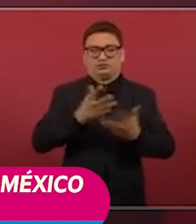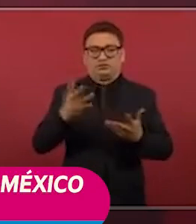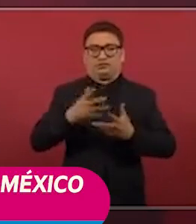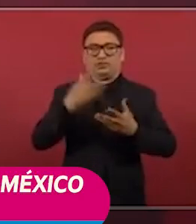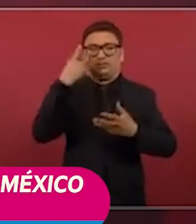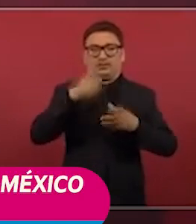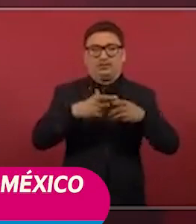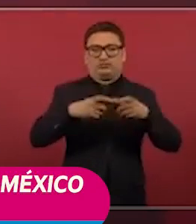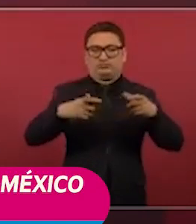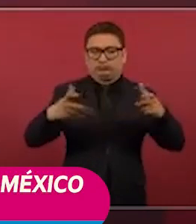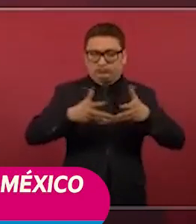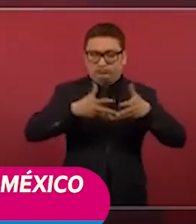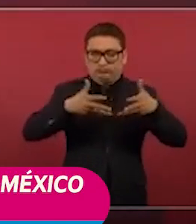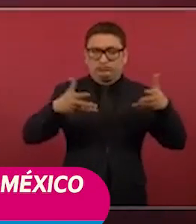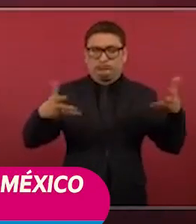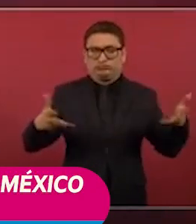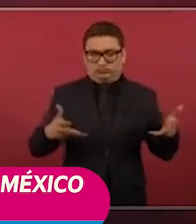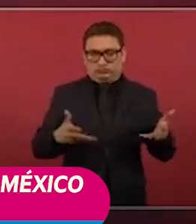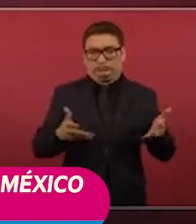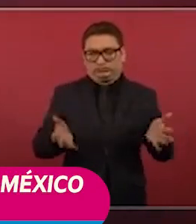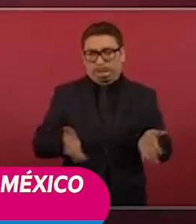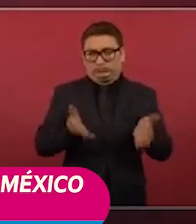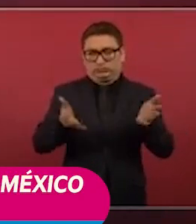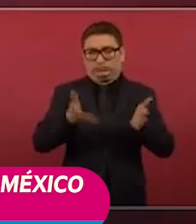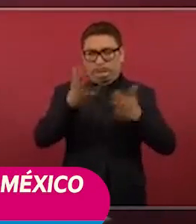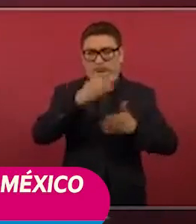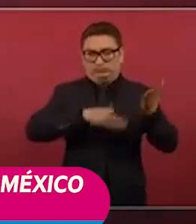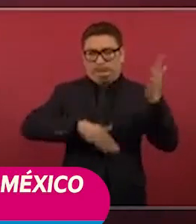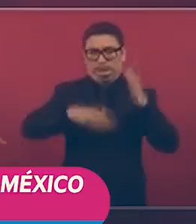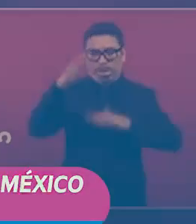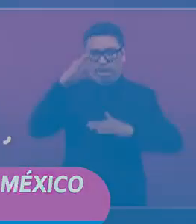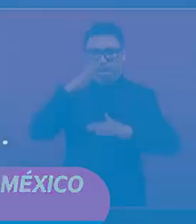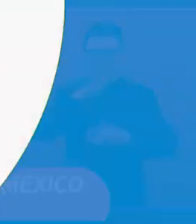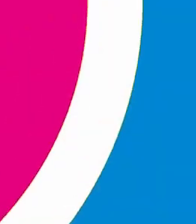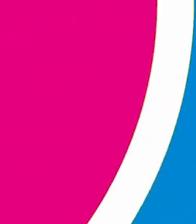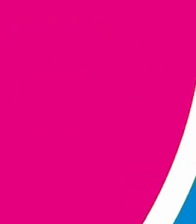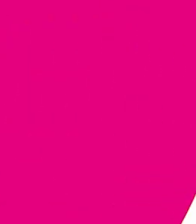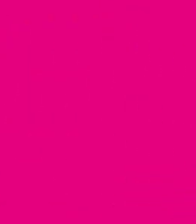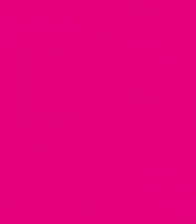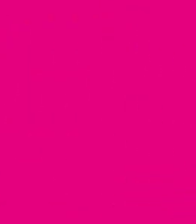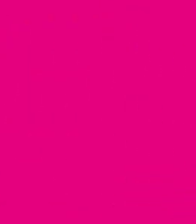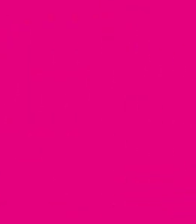de crecimiento en el Valle de México.